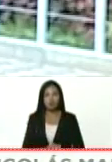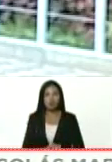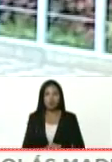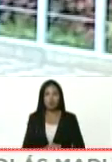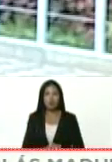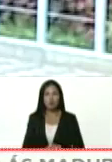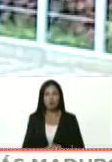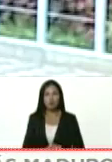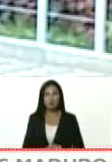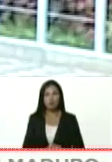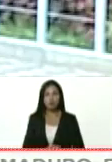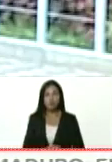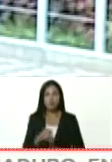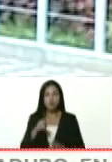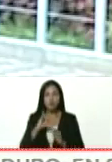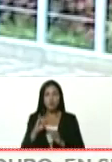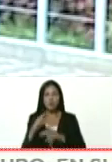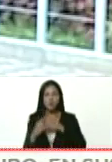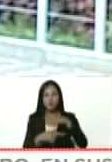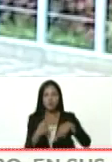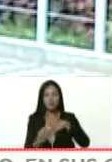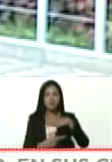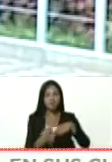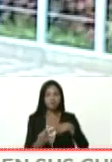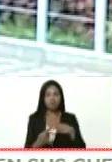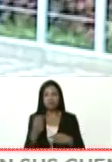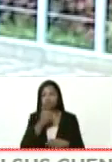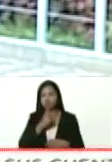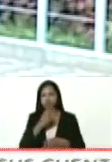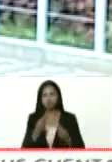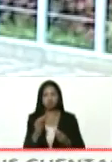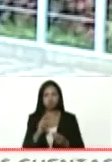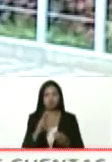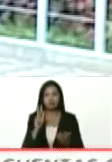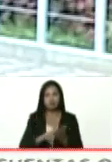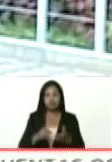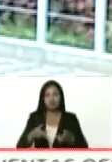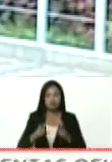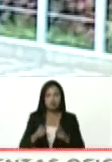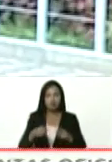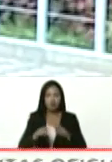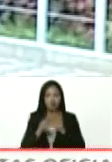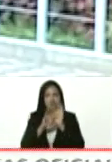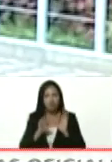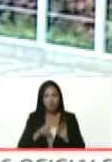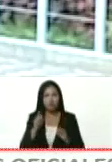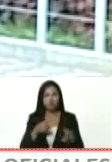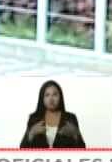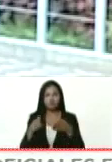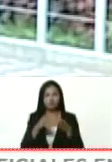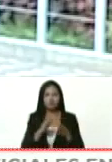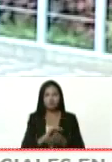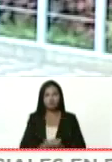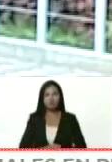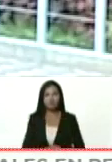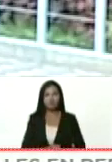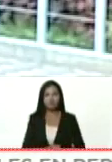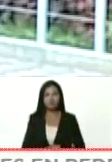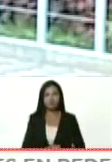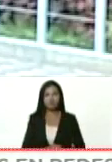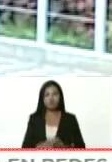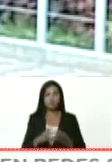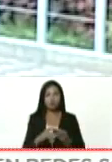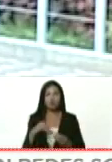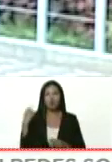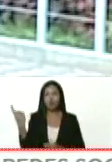Por eso es que la revolución es capaz de soportar todas las pruebas, todas las tormentas, todos los